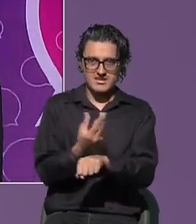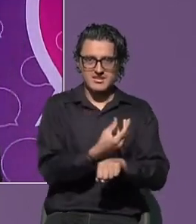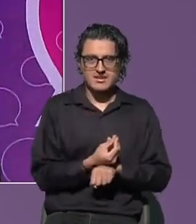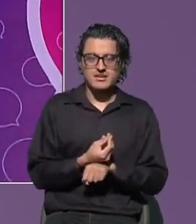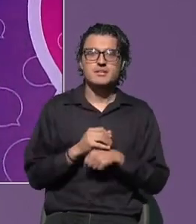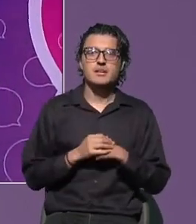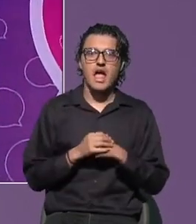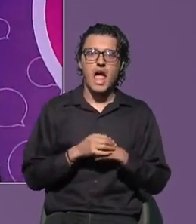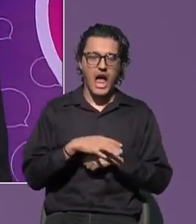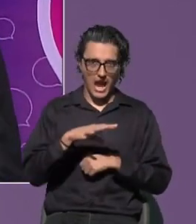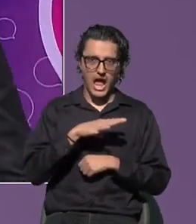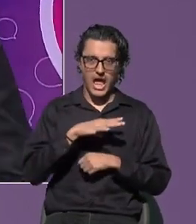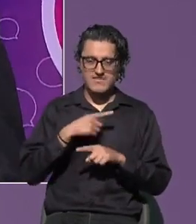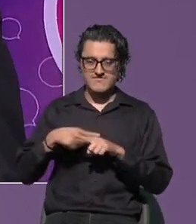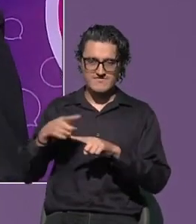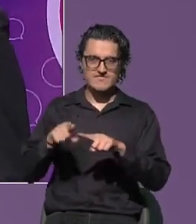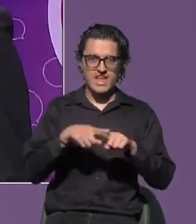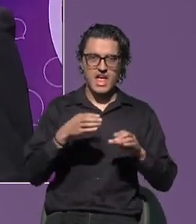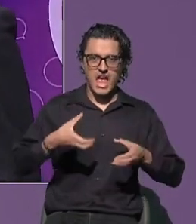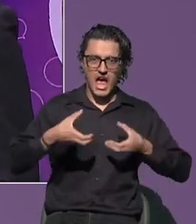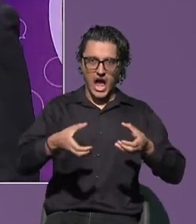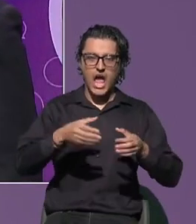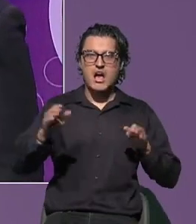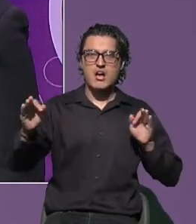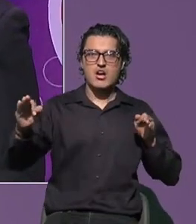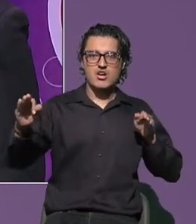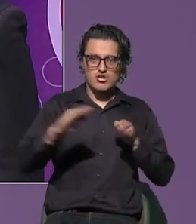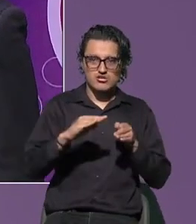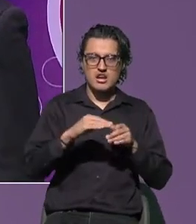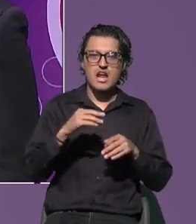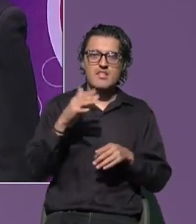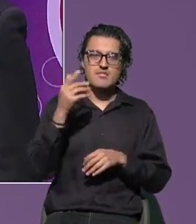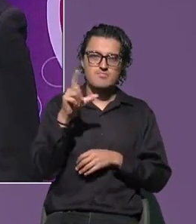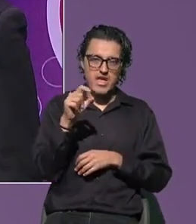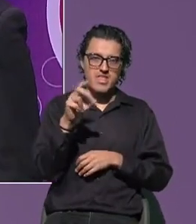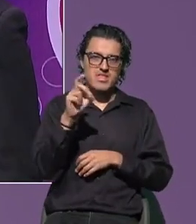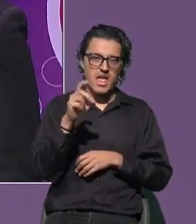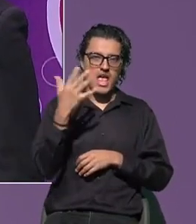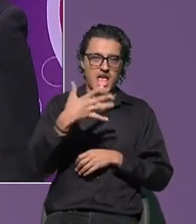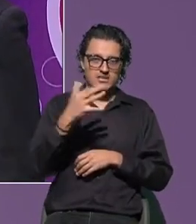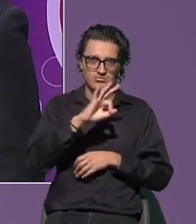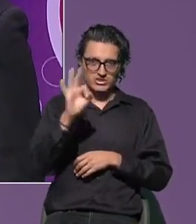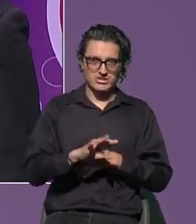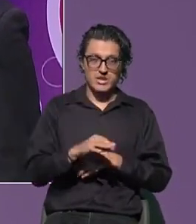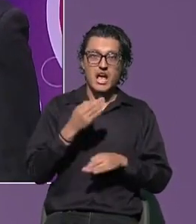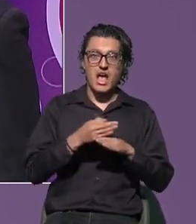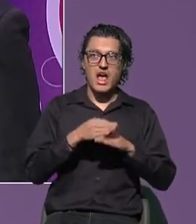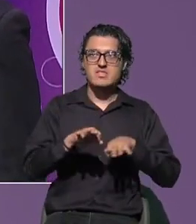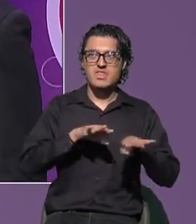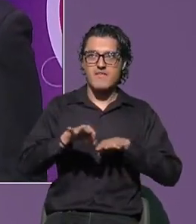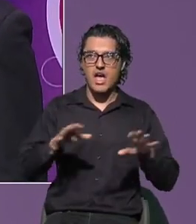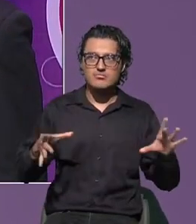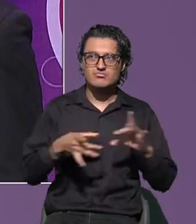vialidades se hicieron varias vialidades que acortan algunas el 20 el 30 o el 15% Aquí sí le apostamos a las niñas porque estamos trabajando de la mano